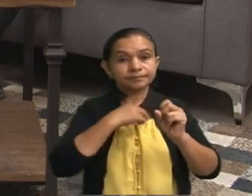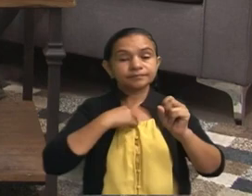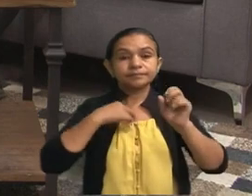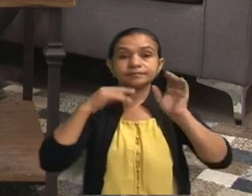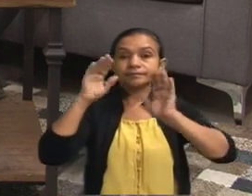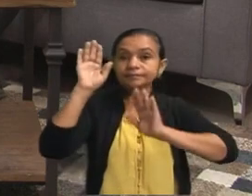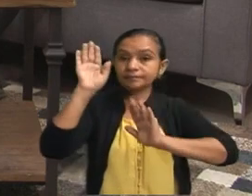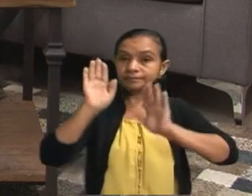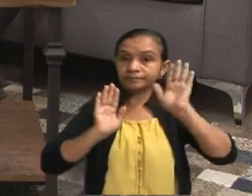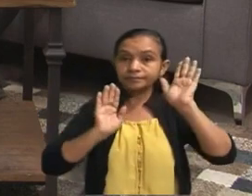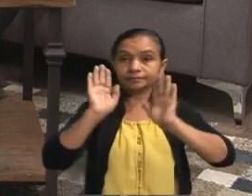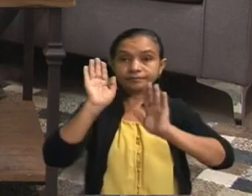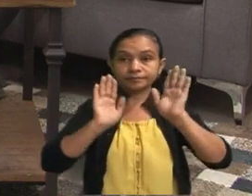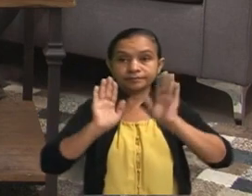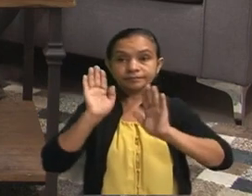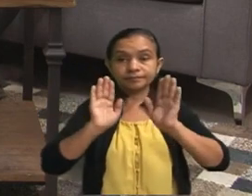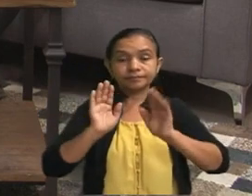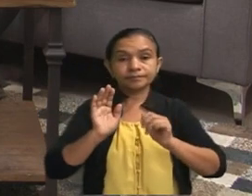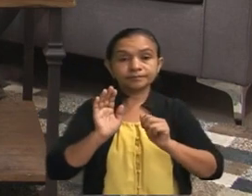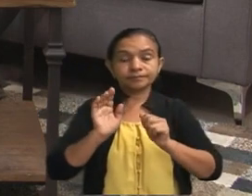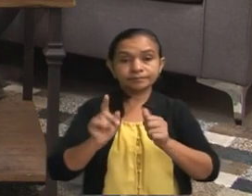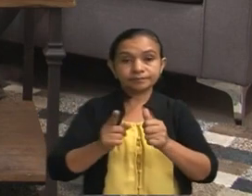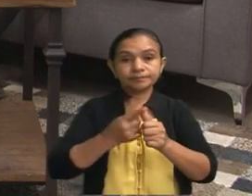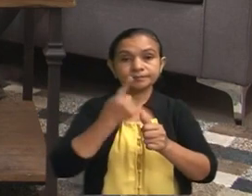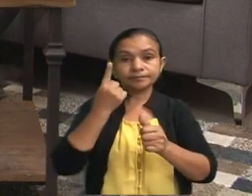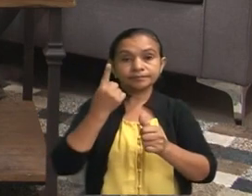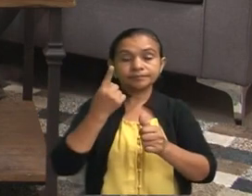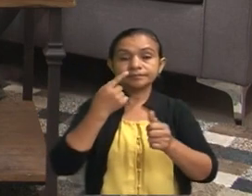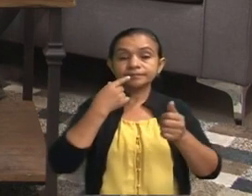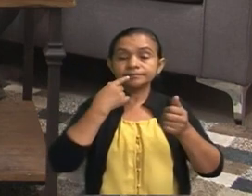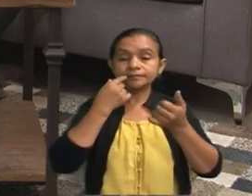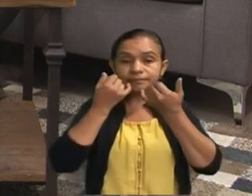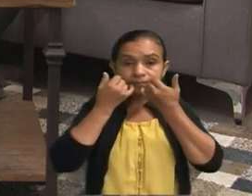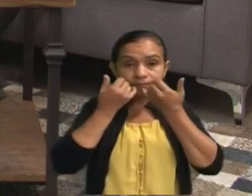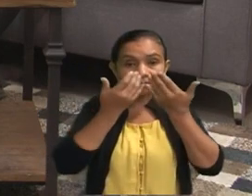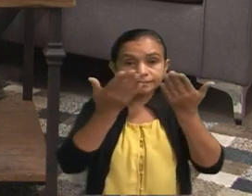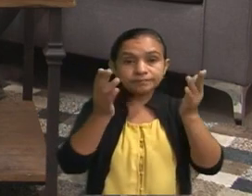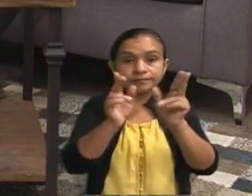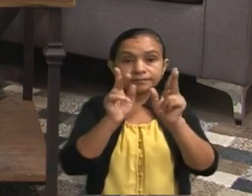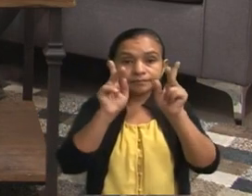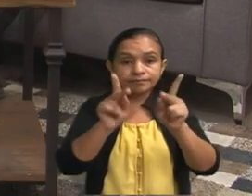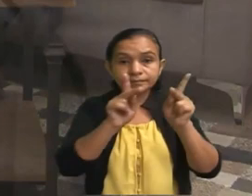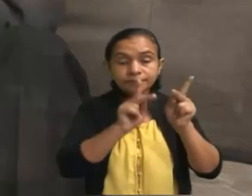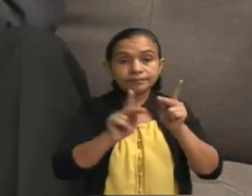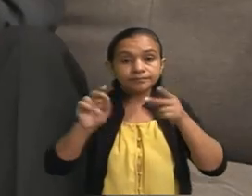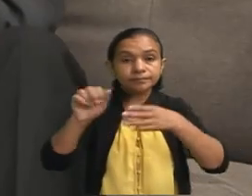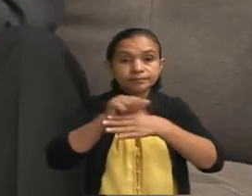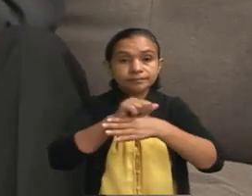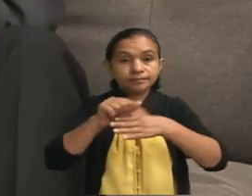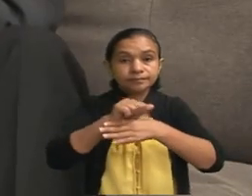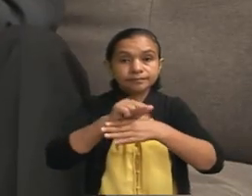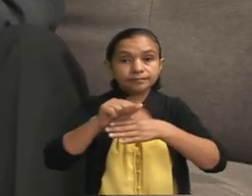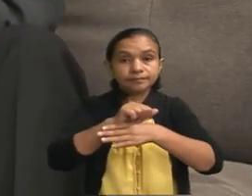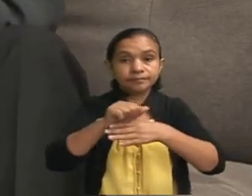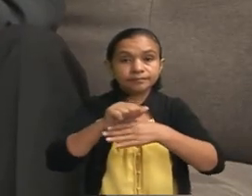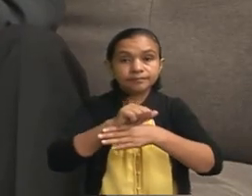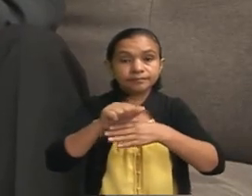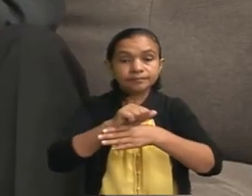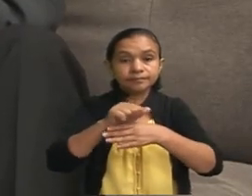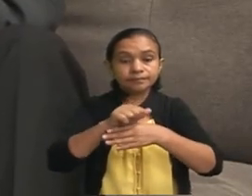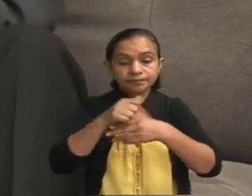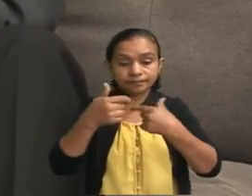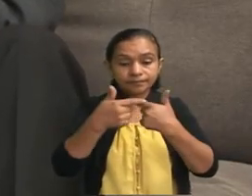participar en este ejercicio. Claro, claro que sí. Primero, dejarle claro a nuestra población que el ejercicio es eminentemente de